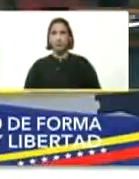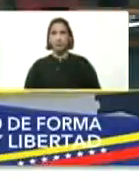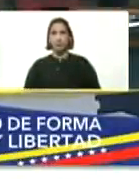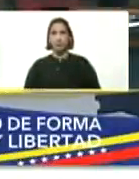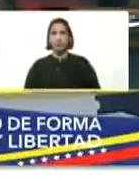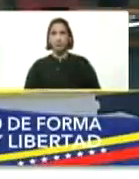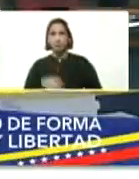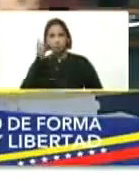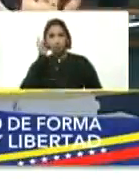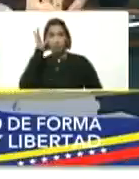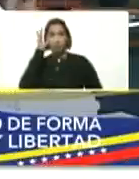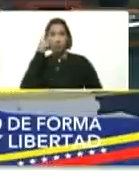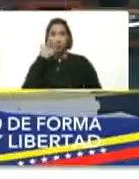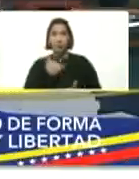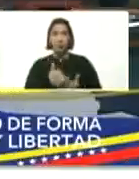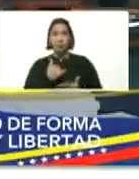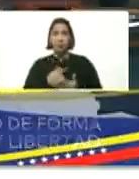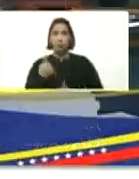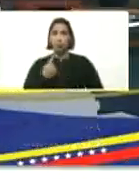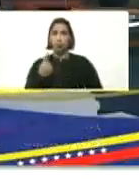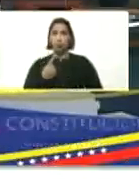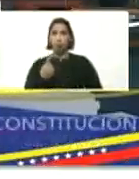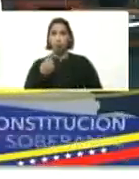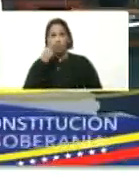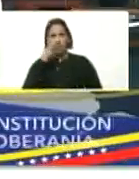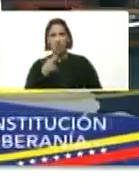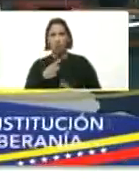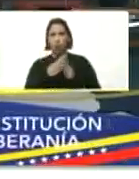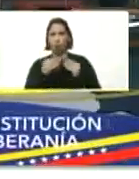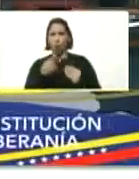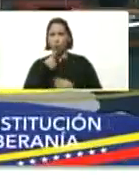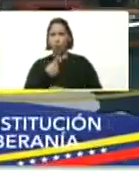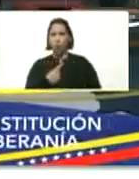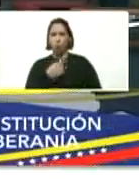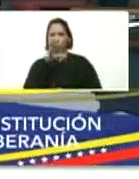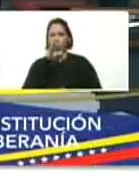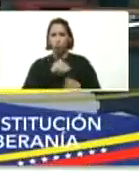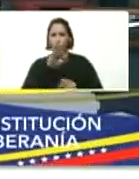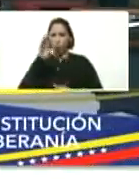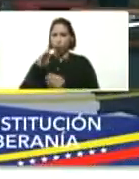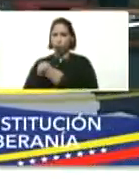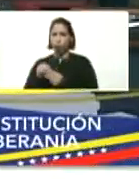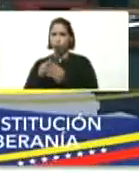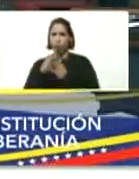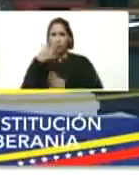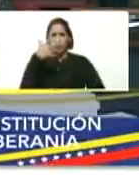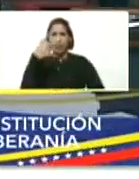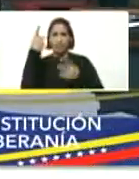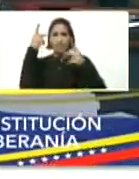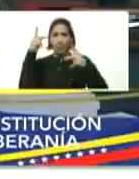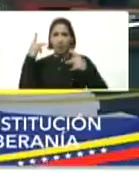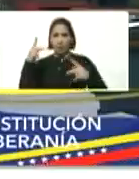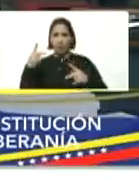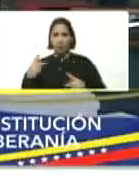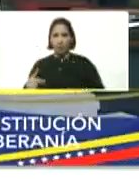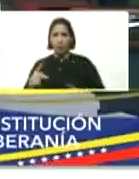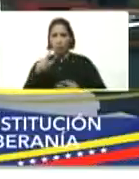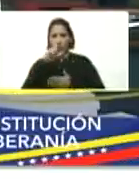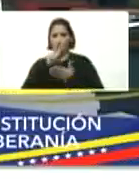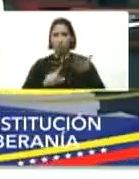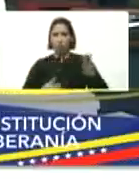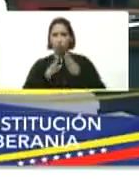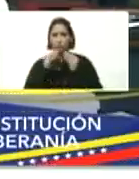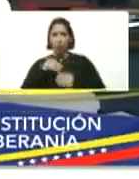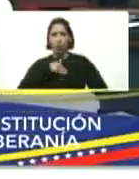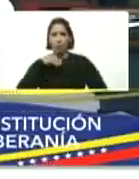La creatividad, mire, en una sola pieza, mira todo lo que dijo. Resumió en tres párrafos largos todo el espíritu